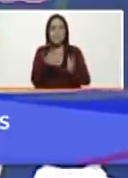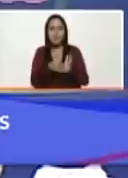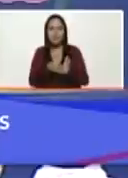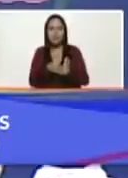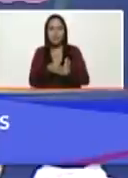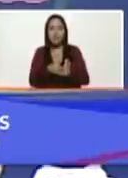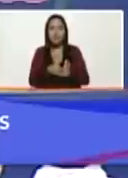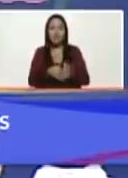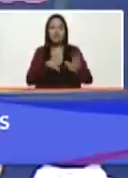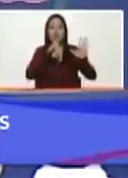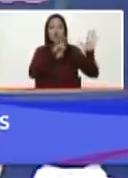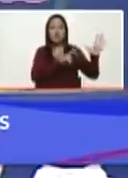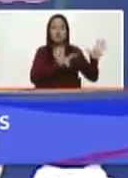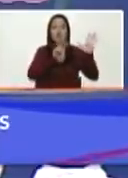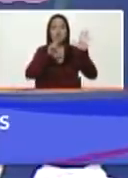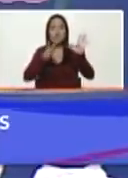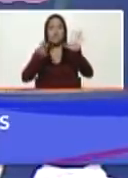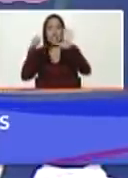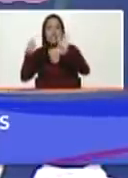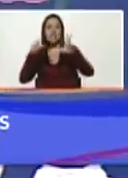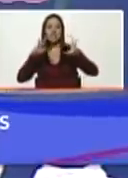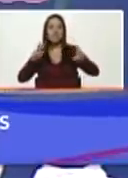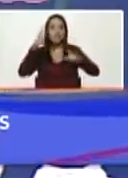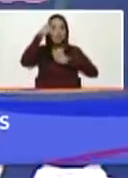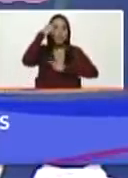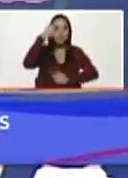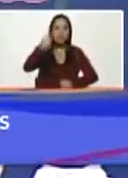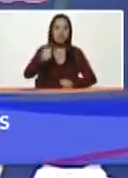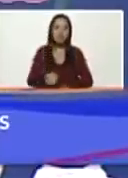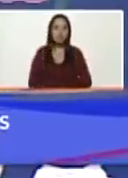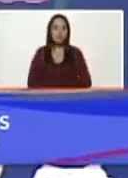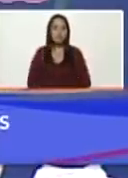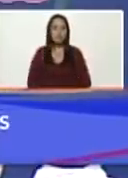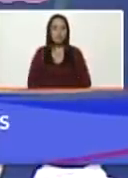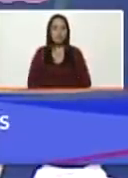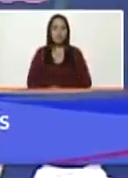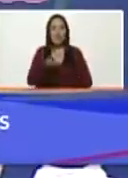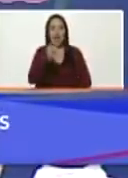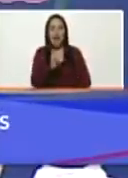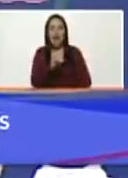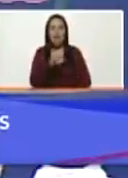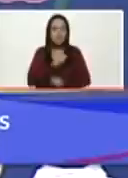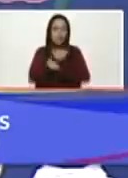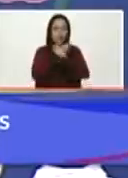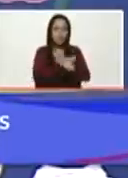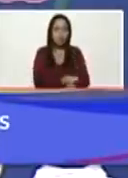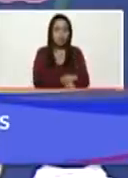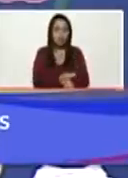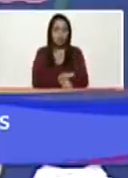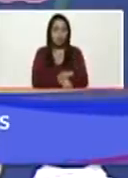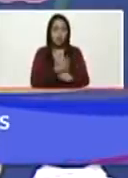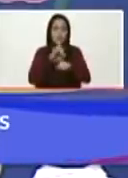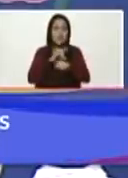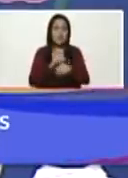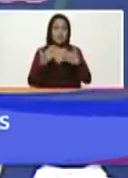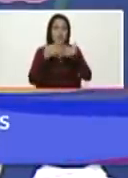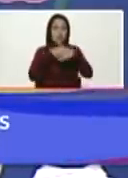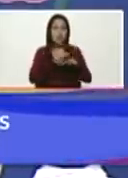3.276 nuevos profesionales, de los cuales estamos graduando en Medicina Integral Comunitaria